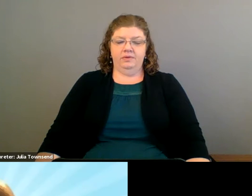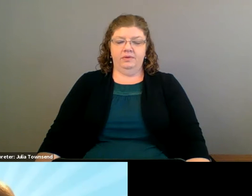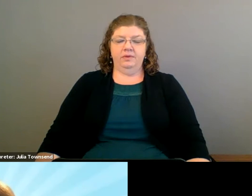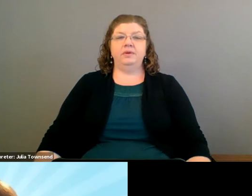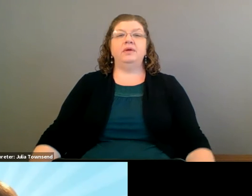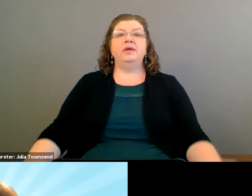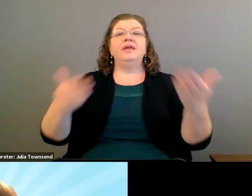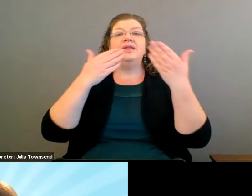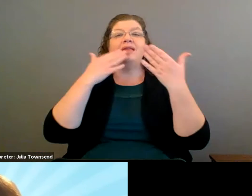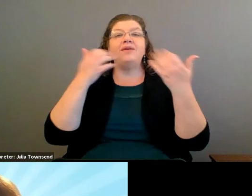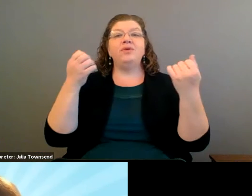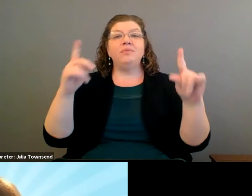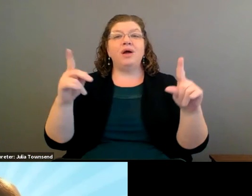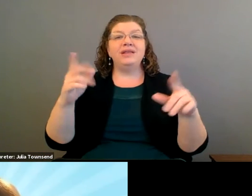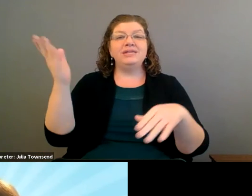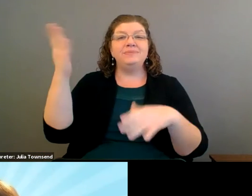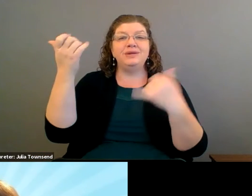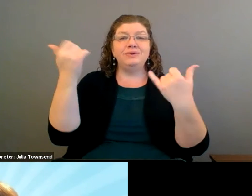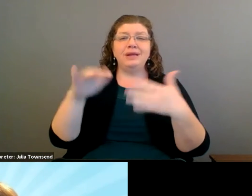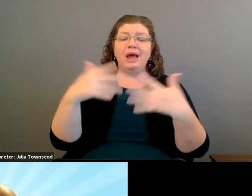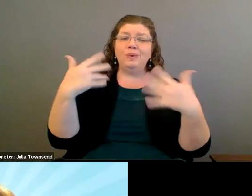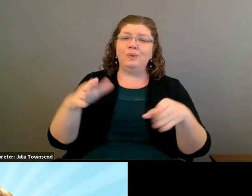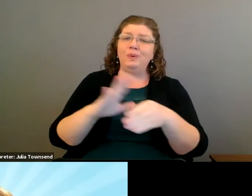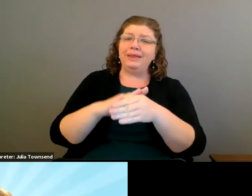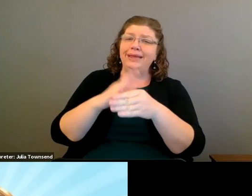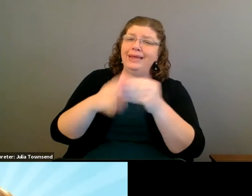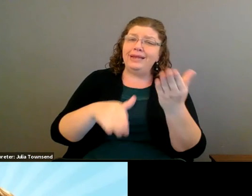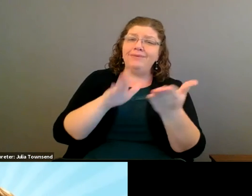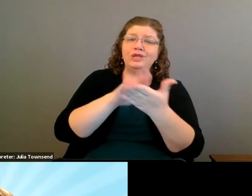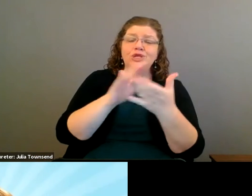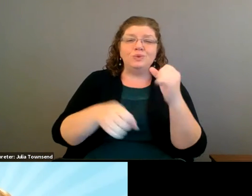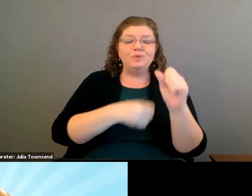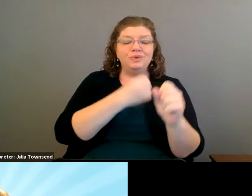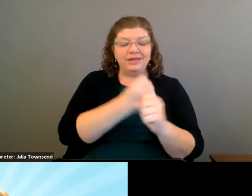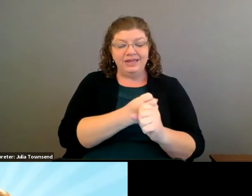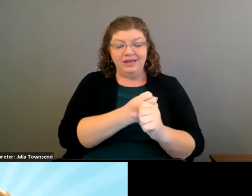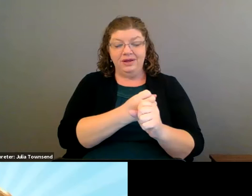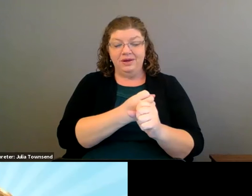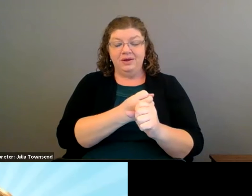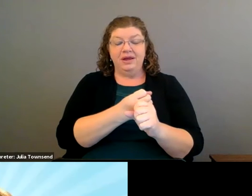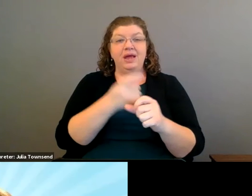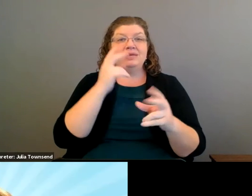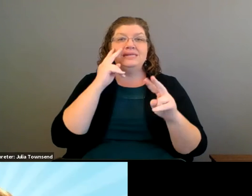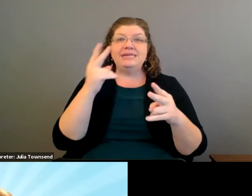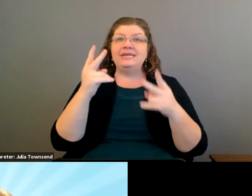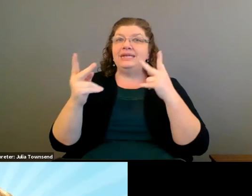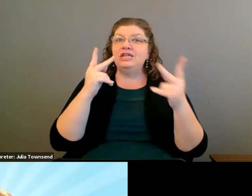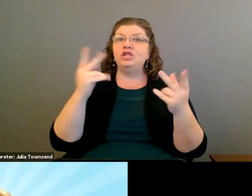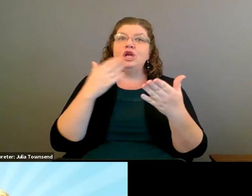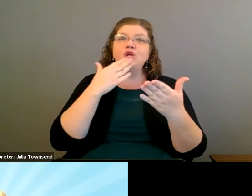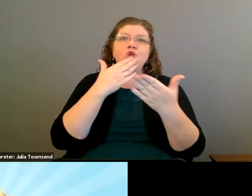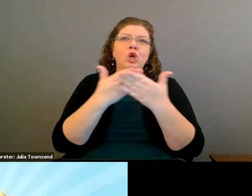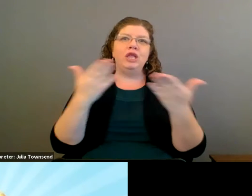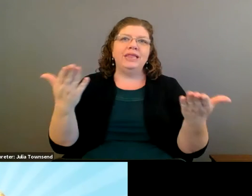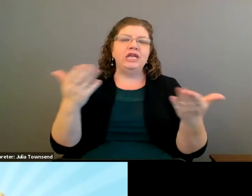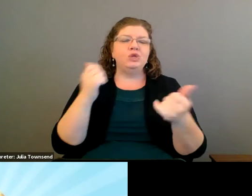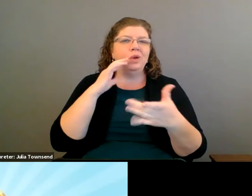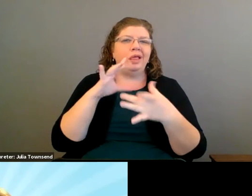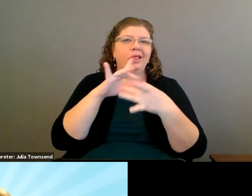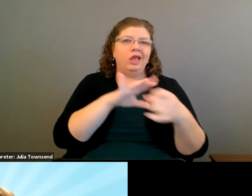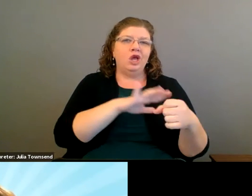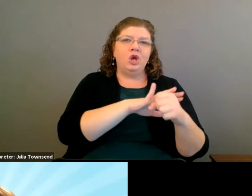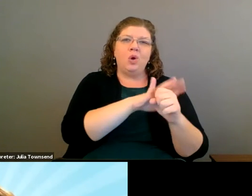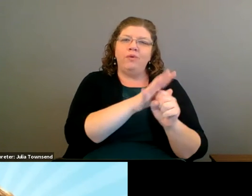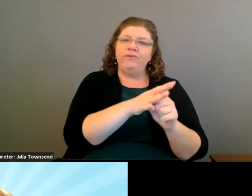Condado. Gracias por la oportunidad de hablar con ustedes esta noche. Estamos al final del ciclo